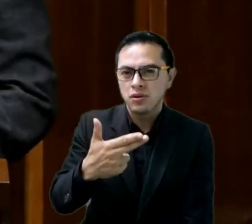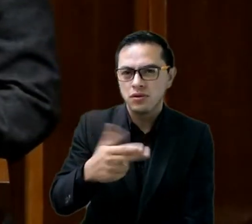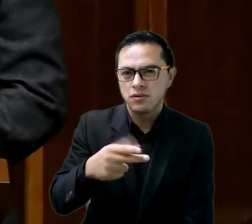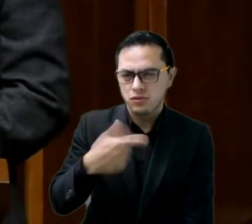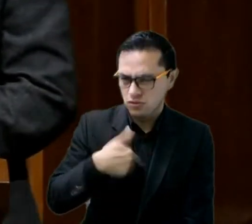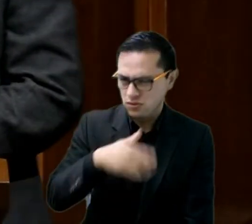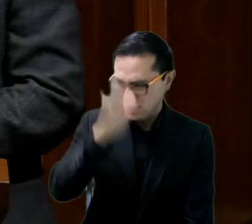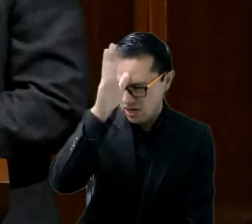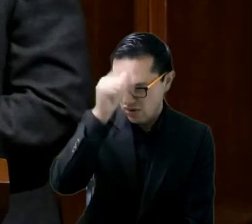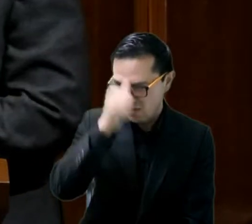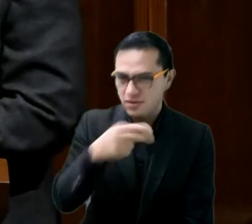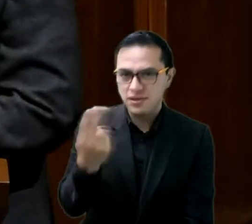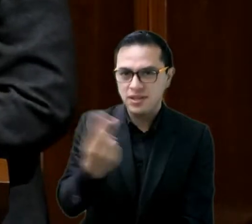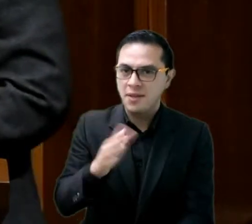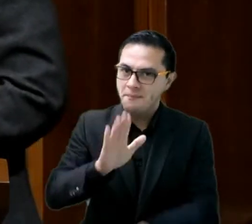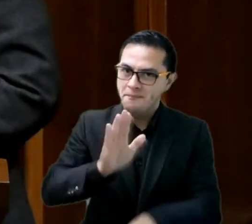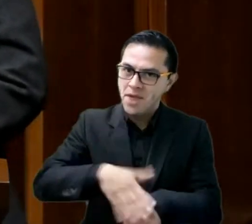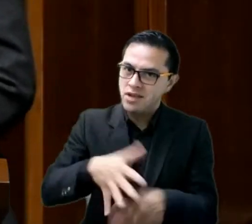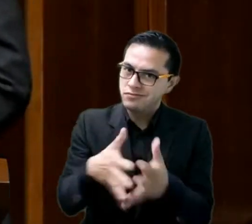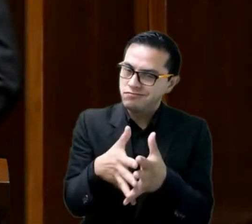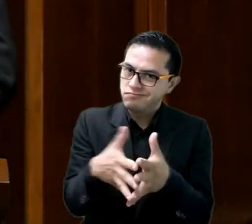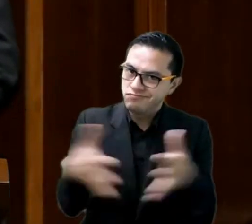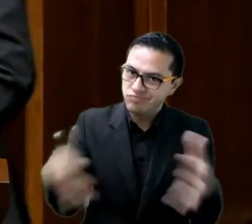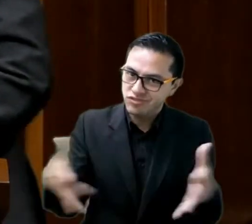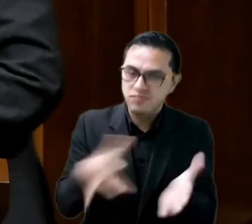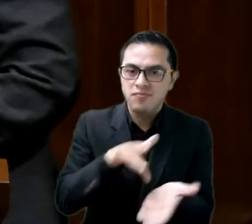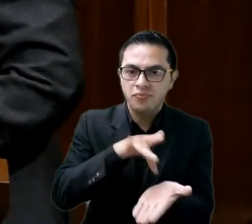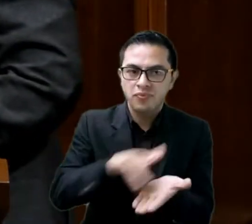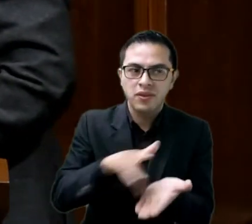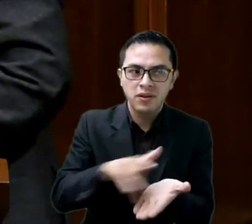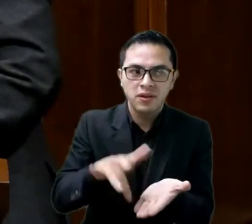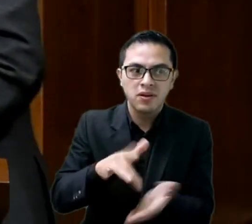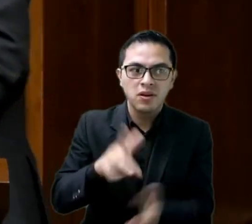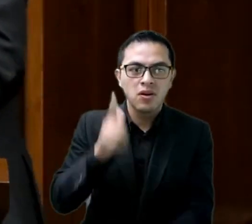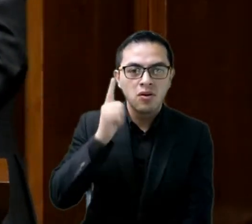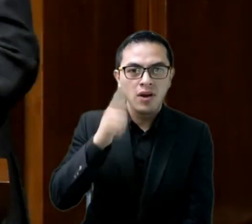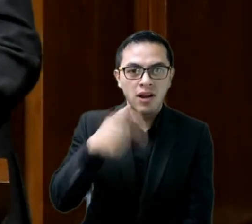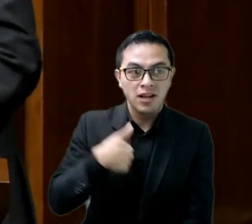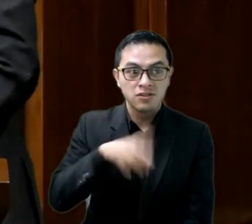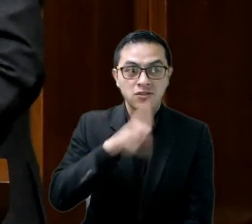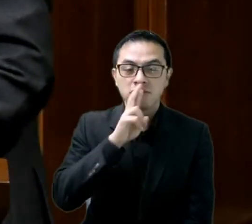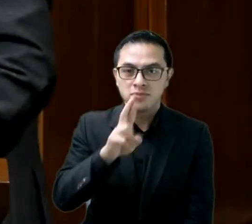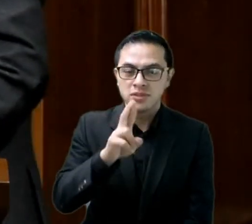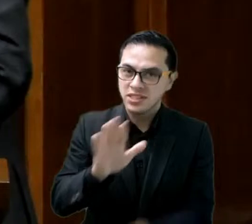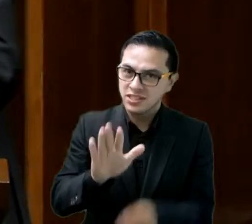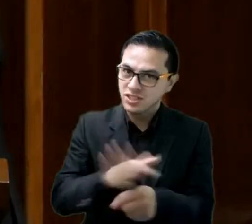darle mucho más, ¿vale? Espero que mi respuesta te haya satisfecho y no me hagas